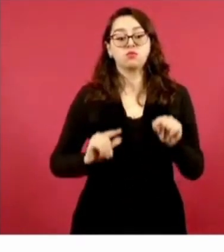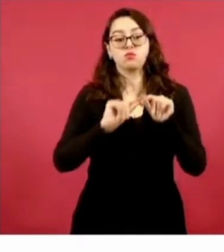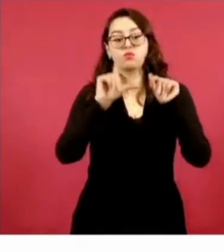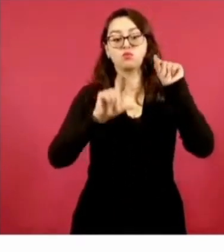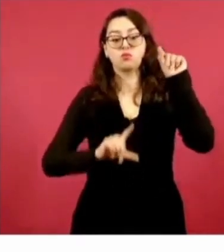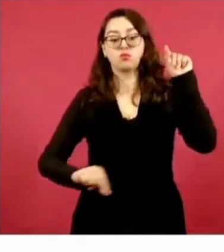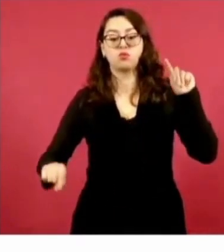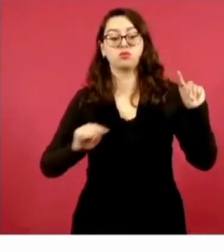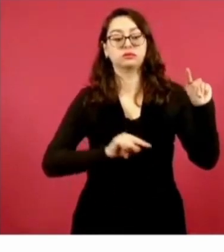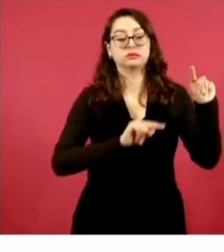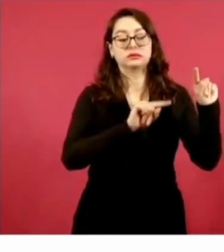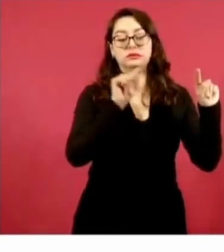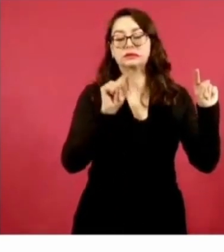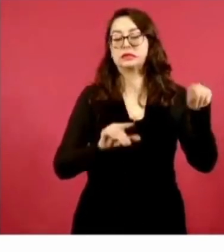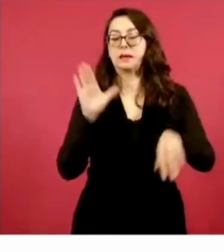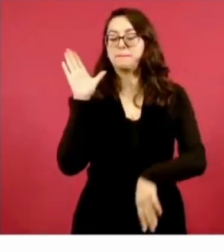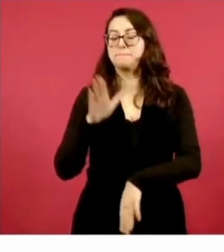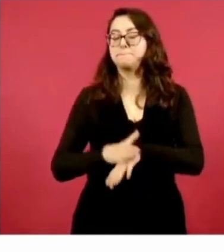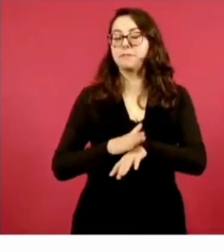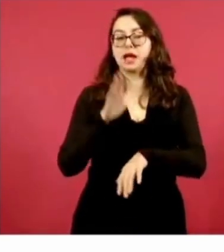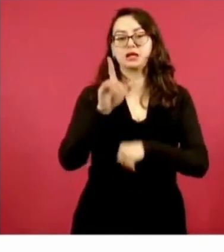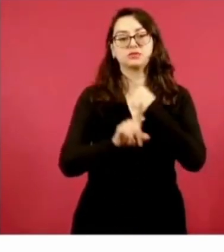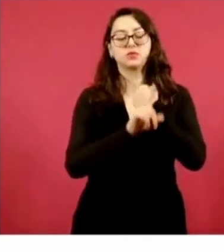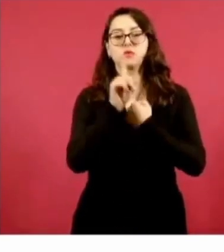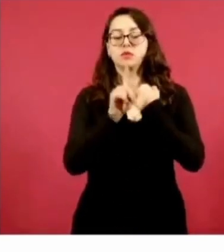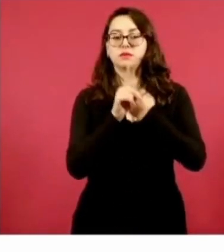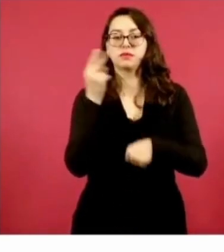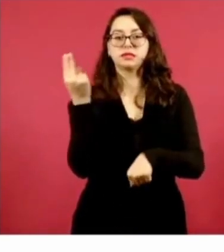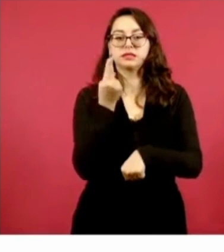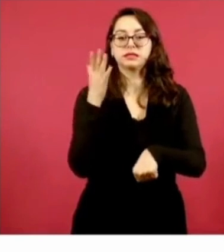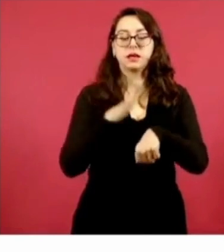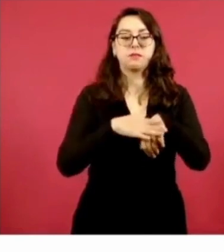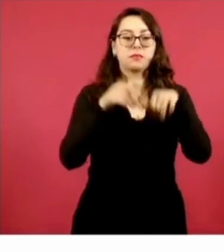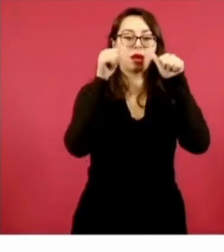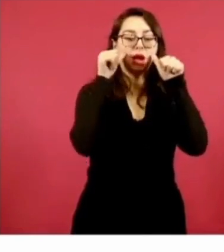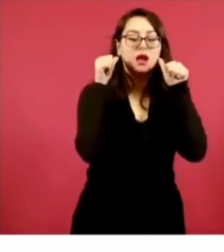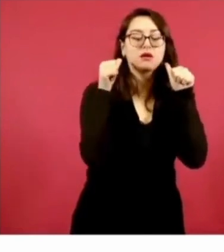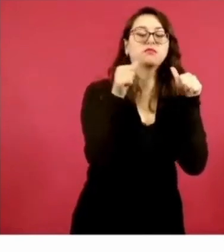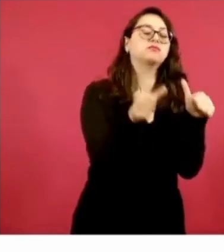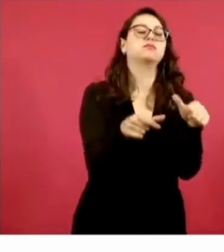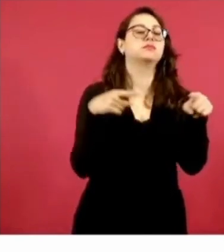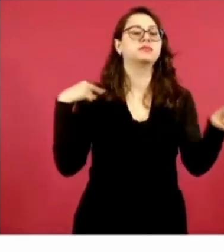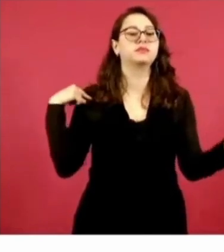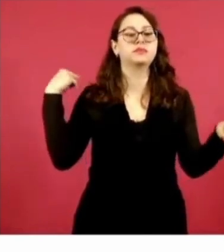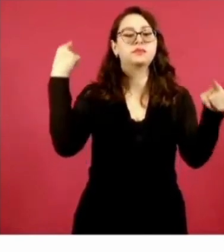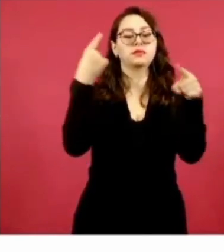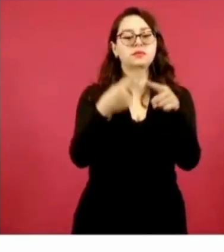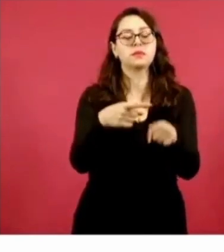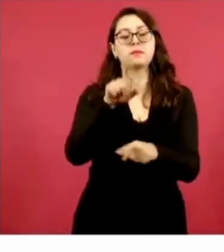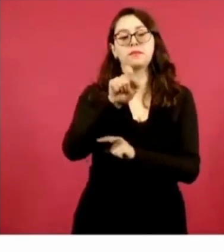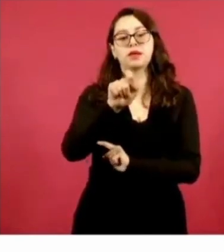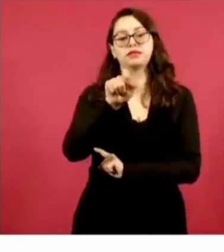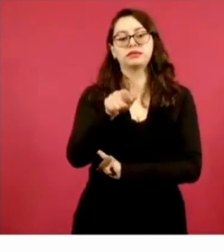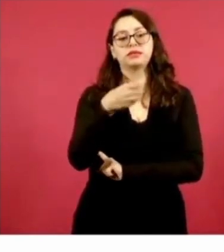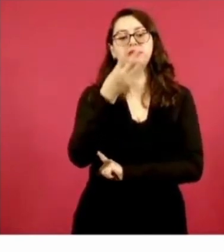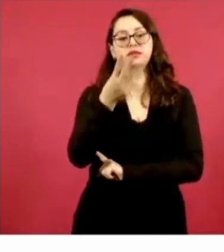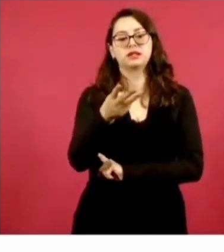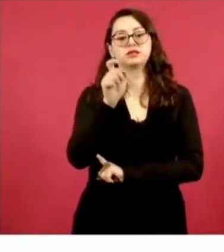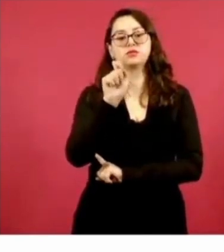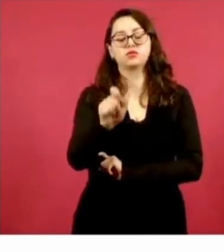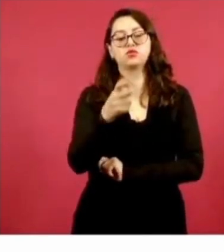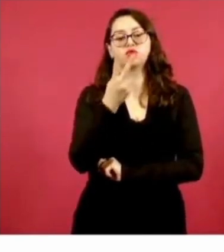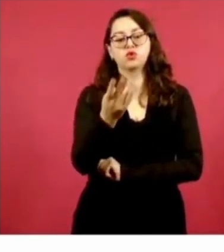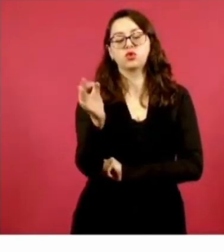les pone más atención hay una disminución de 23.2 por desde diciembre de